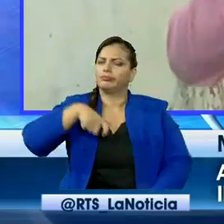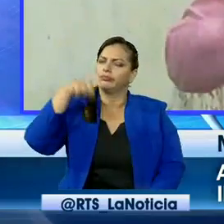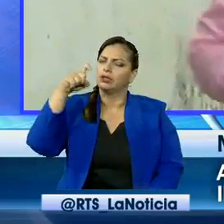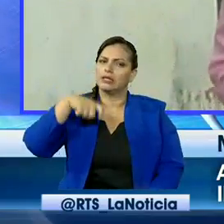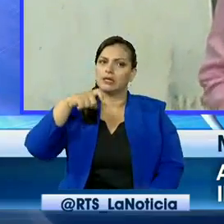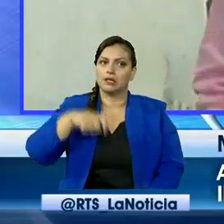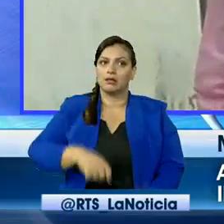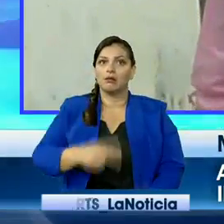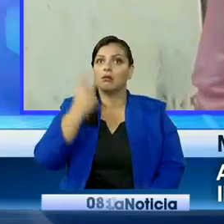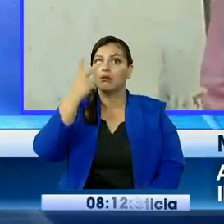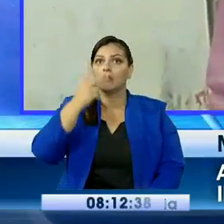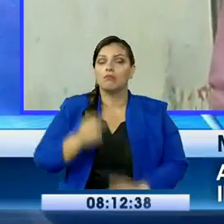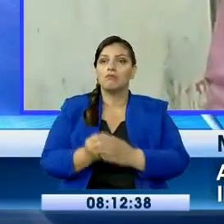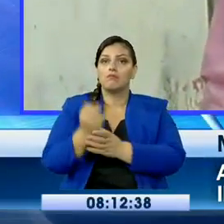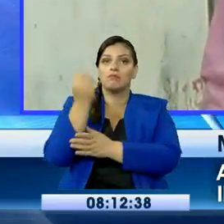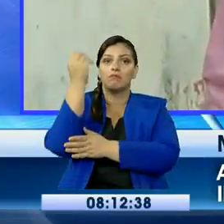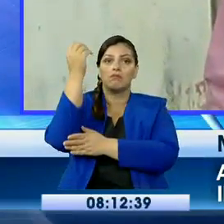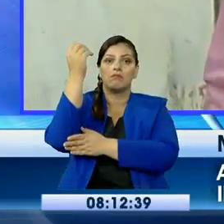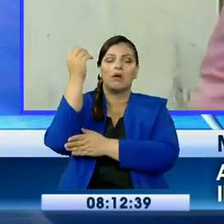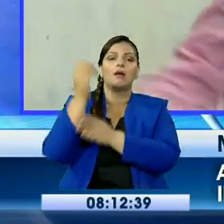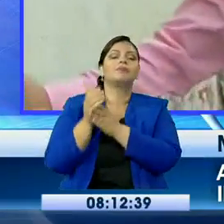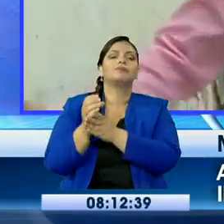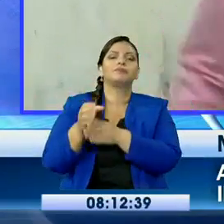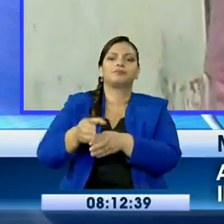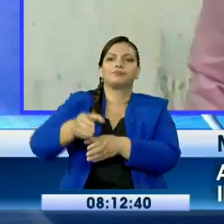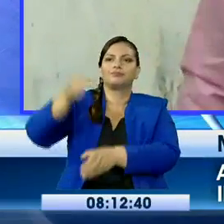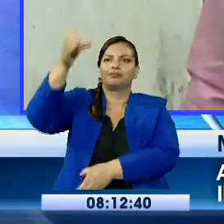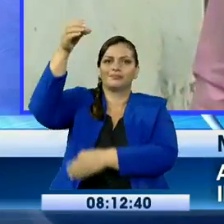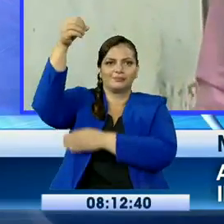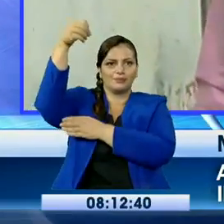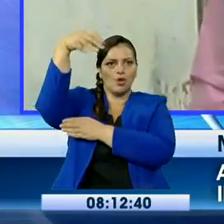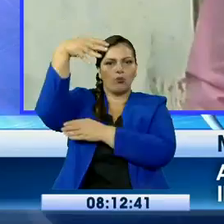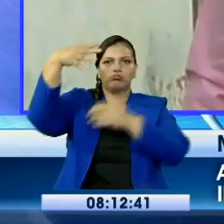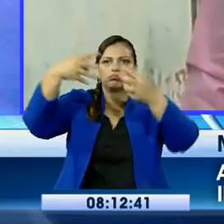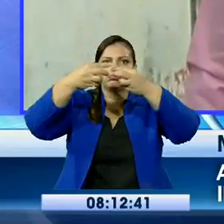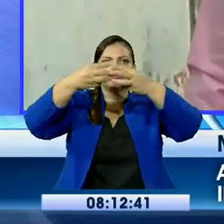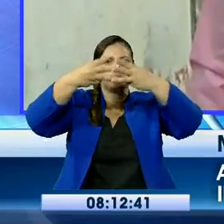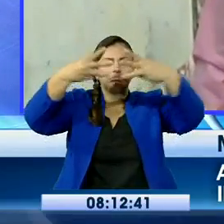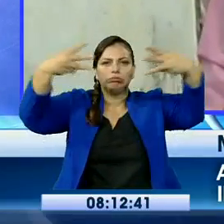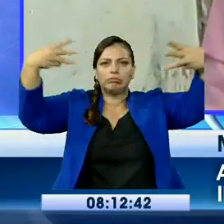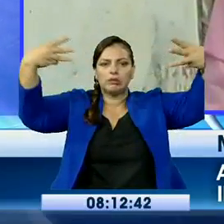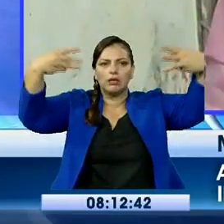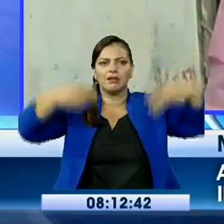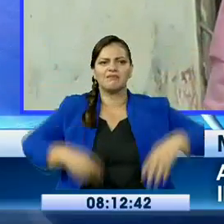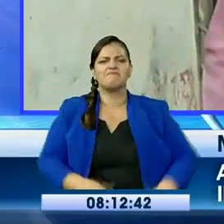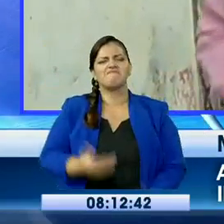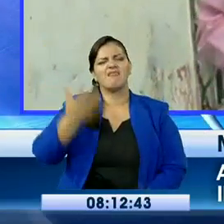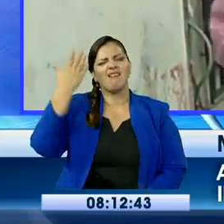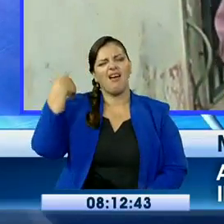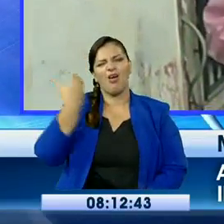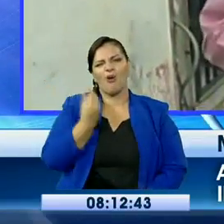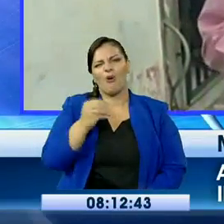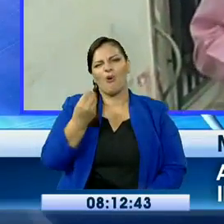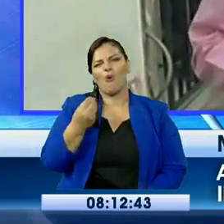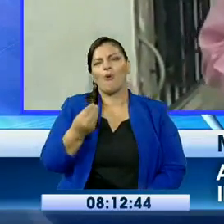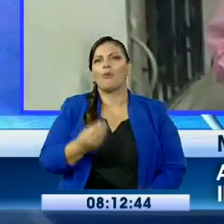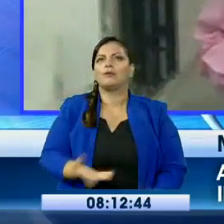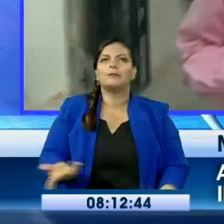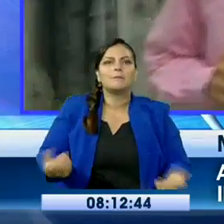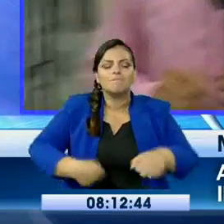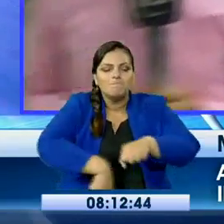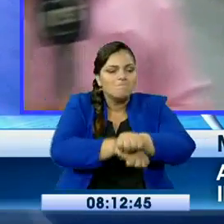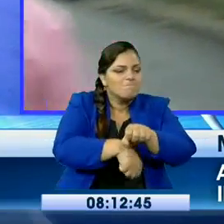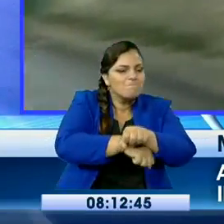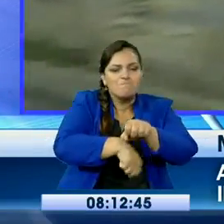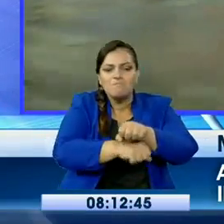cables con los zapatos, bueno, hace muchos años los muchachos jugaban con esos zapatos hechos nudos para... Se los lanzaba. Era un desafío en